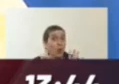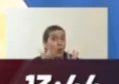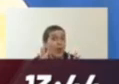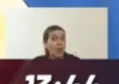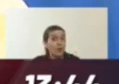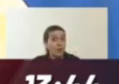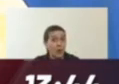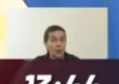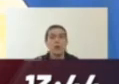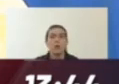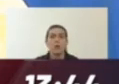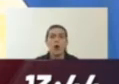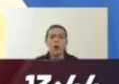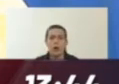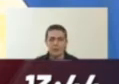Porque